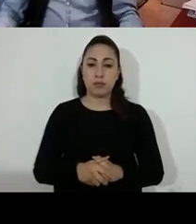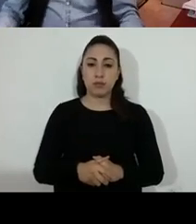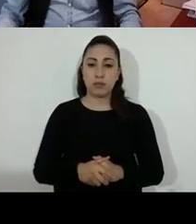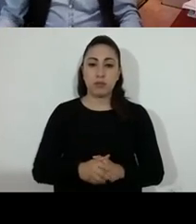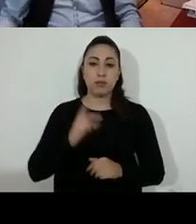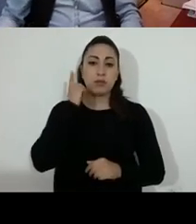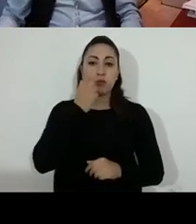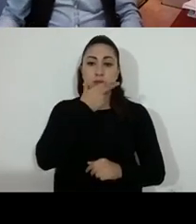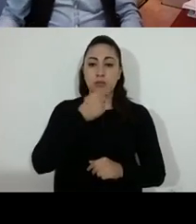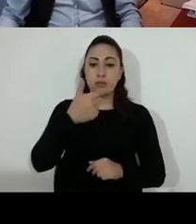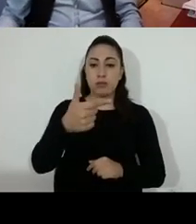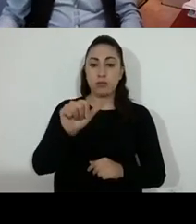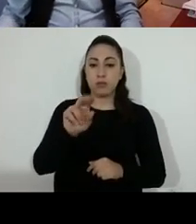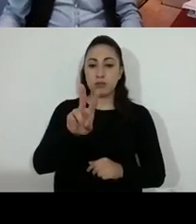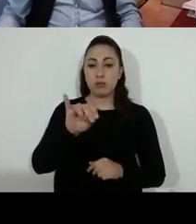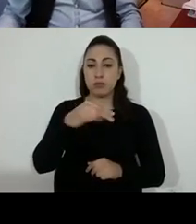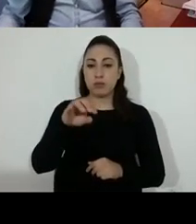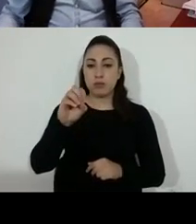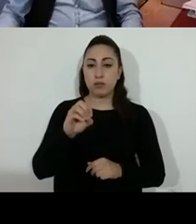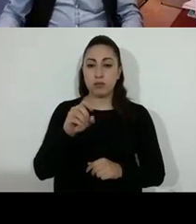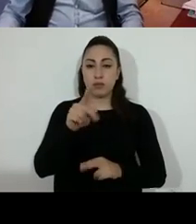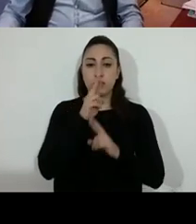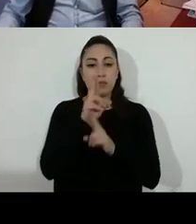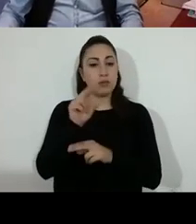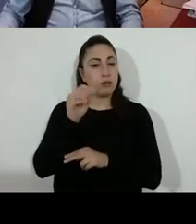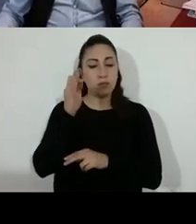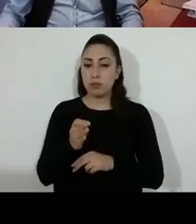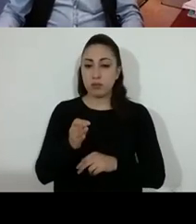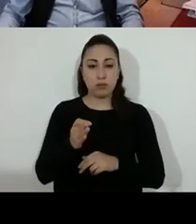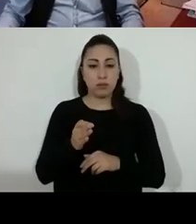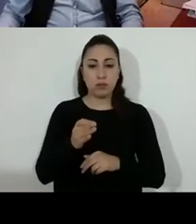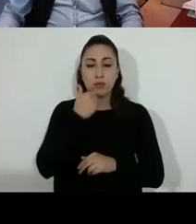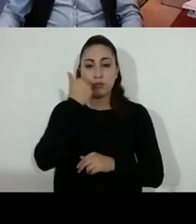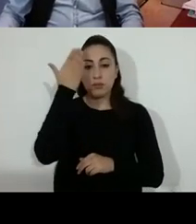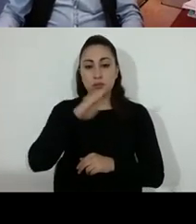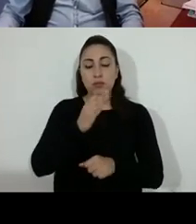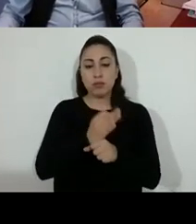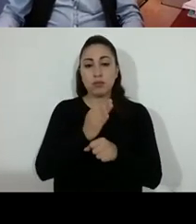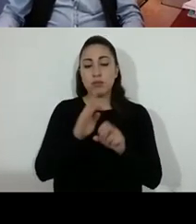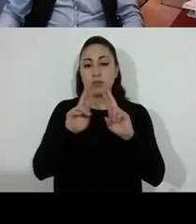Diputado Jorge Gaviño Ambrís. En contra. Necesitamos saber de qué se va a tratar el asunto.